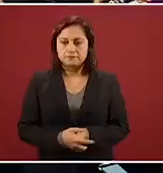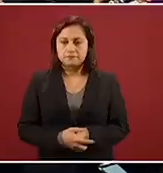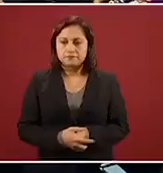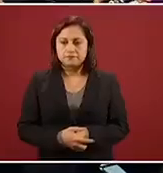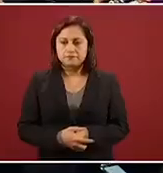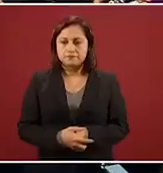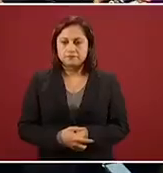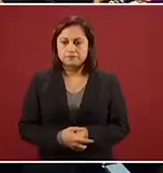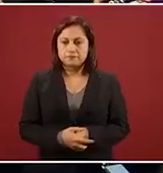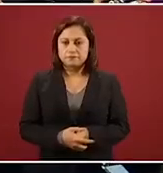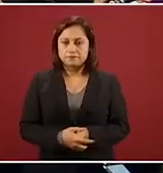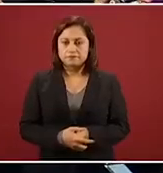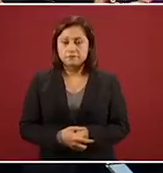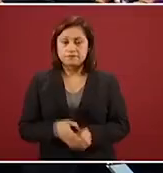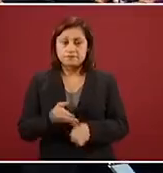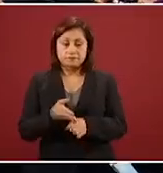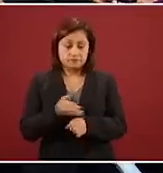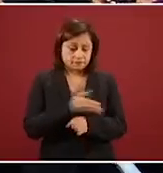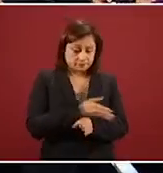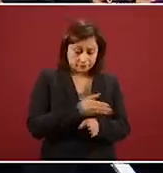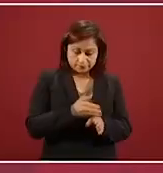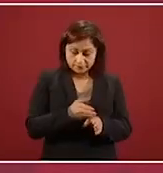no somos iguales.